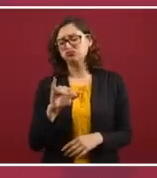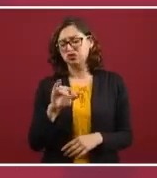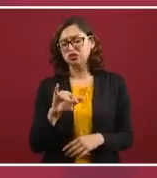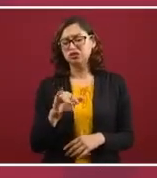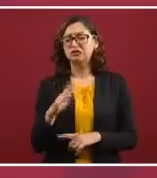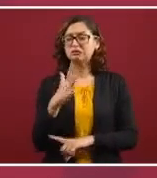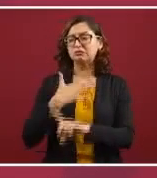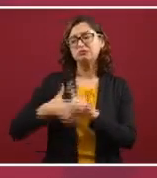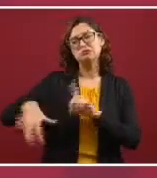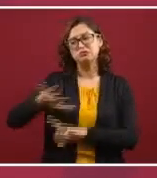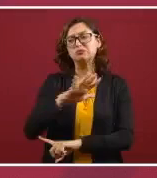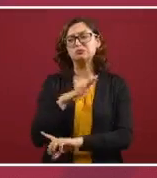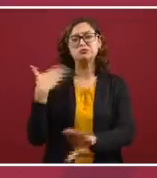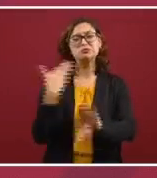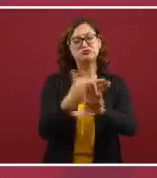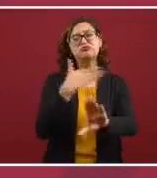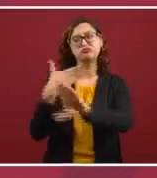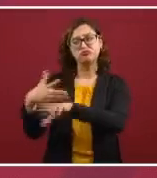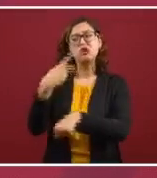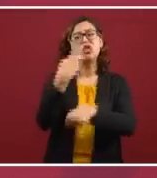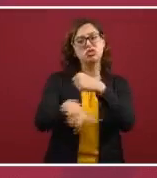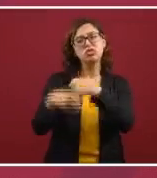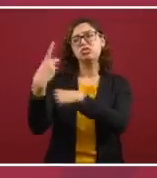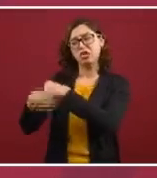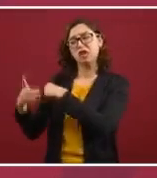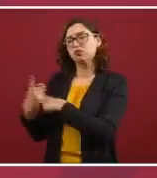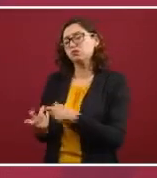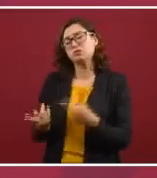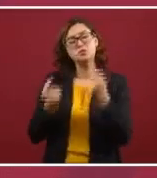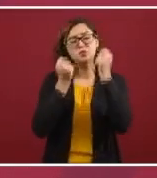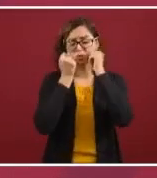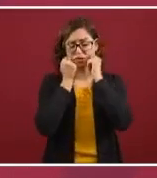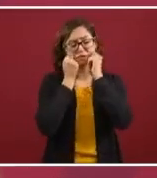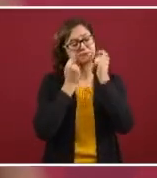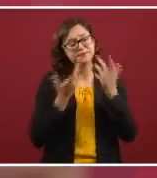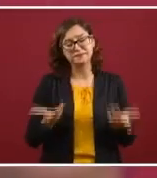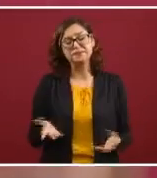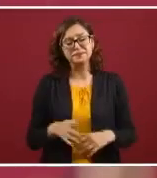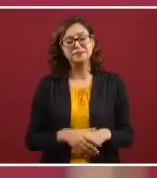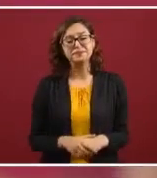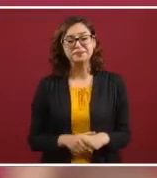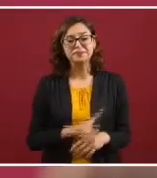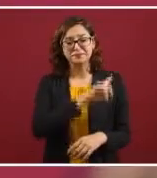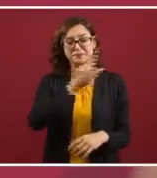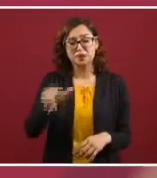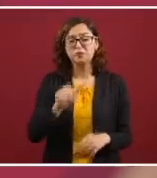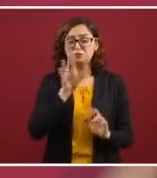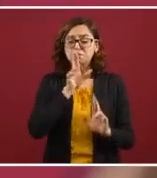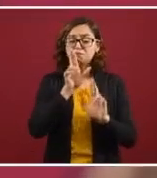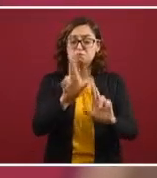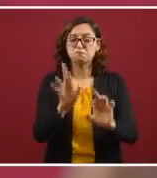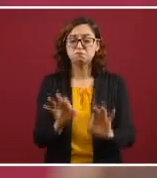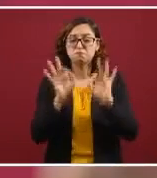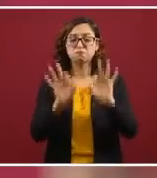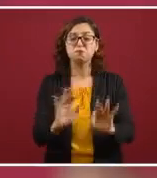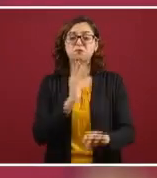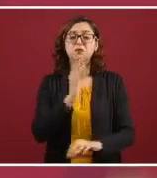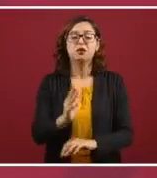daños colaterales, pero van a haber buenos resultados. Y realmente